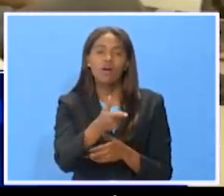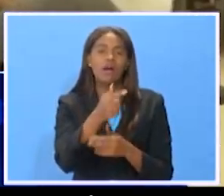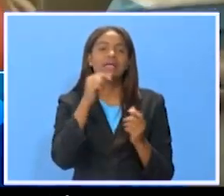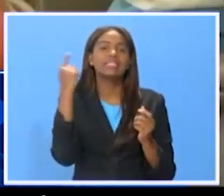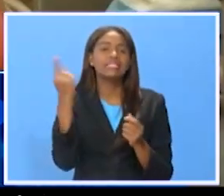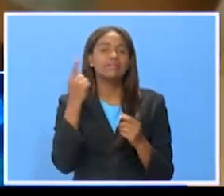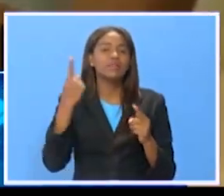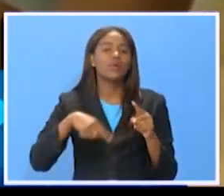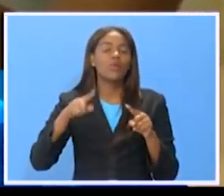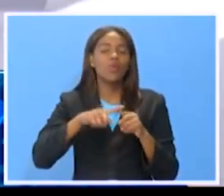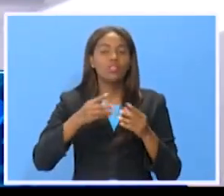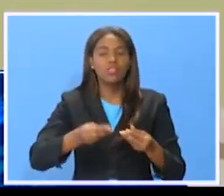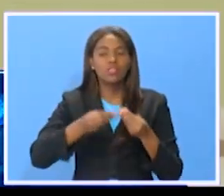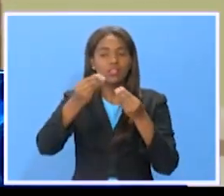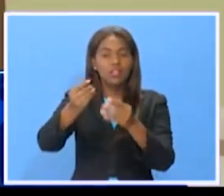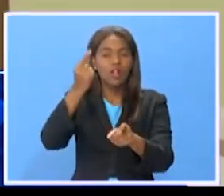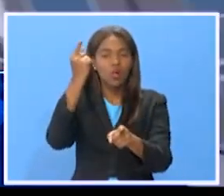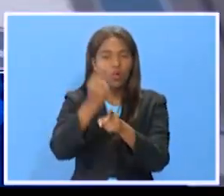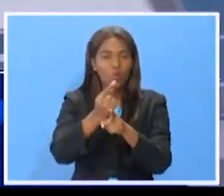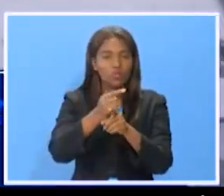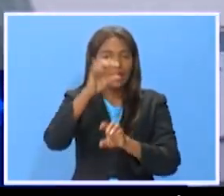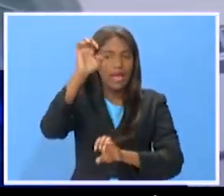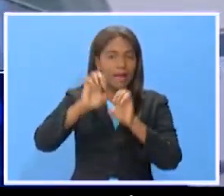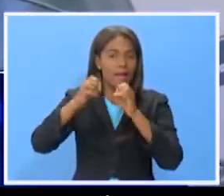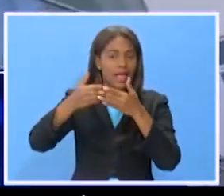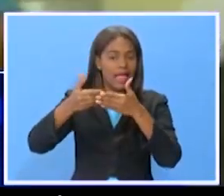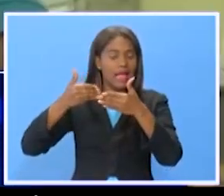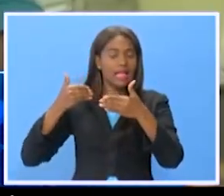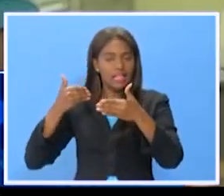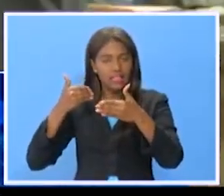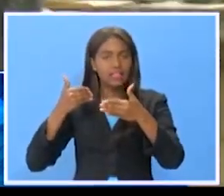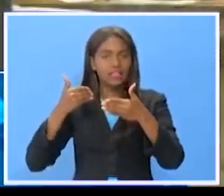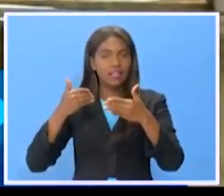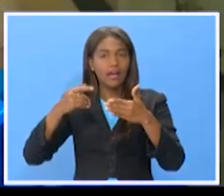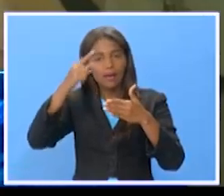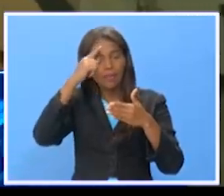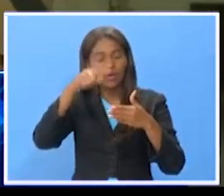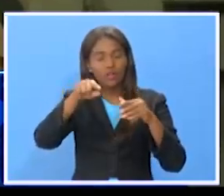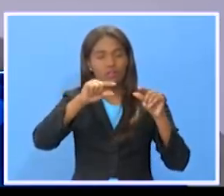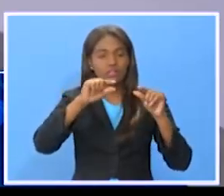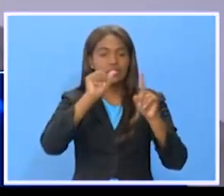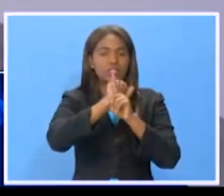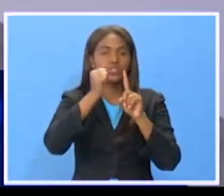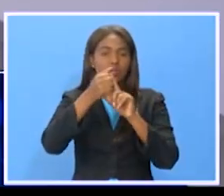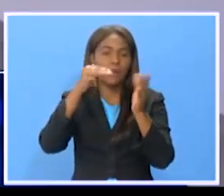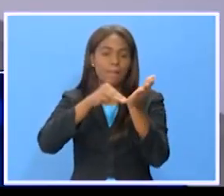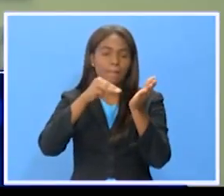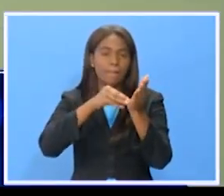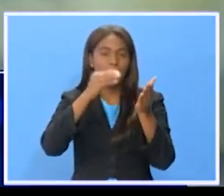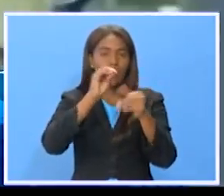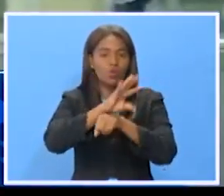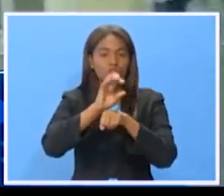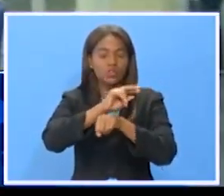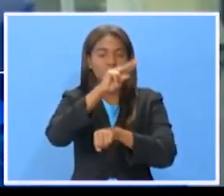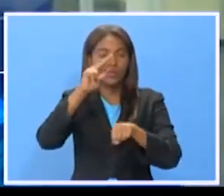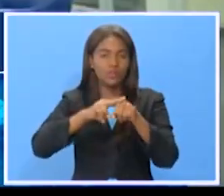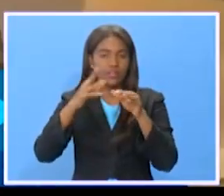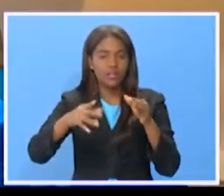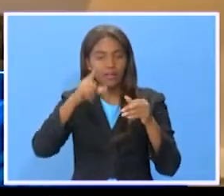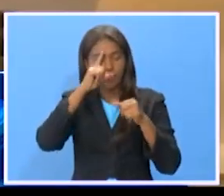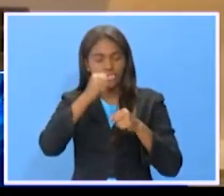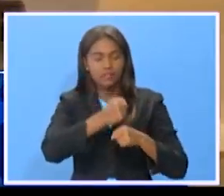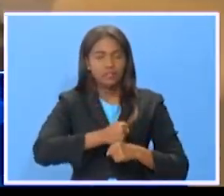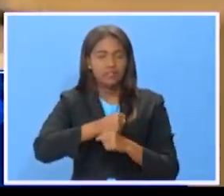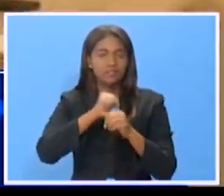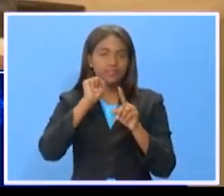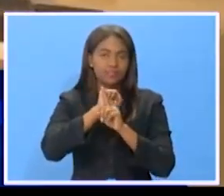siempre y cuando se entreguen debidamente evaluados y calificados por las comisiones médicas del Consejo Nacional de Seguridad